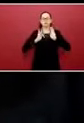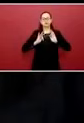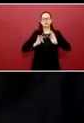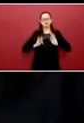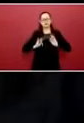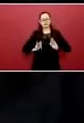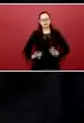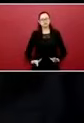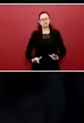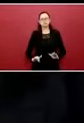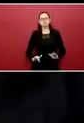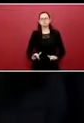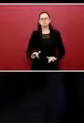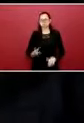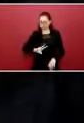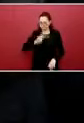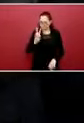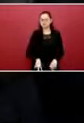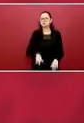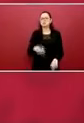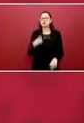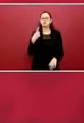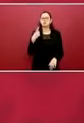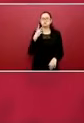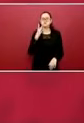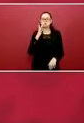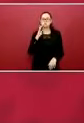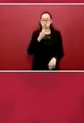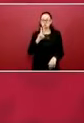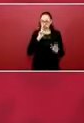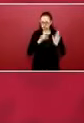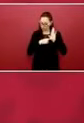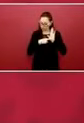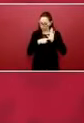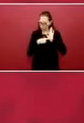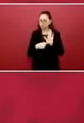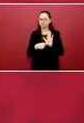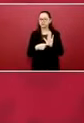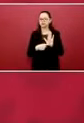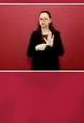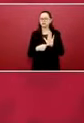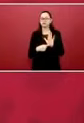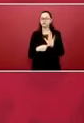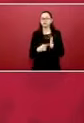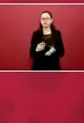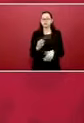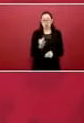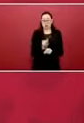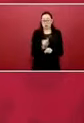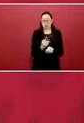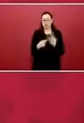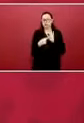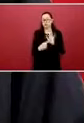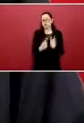Y a las pruebas me remito. Solo este programa significa una inversión